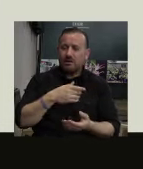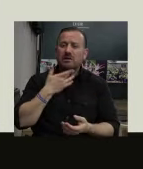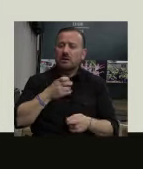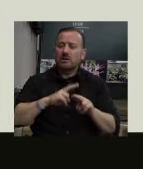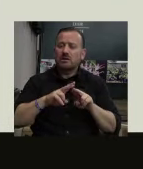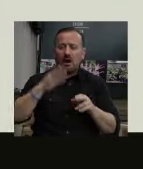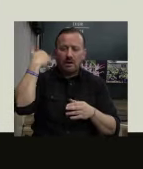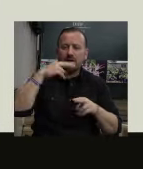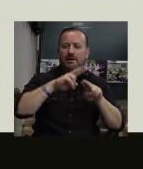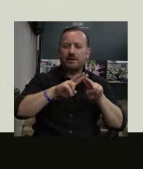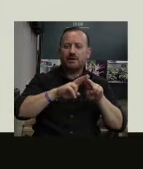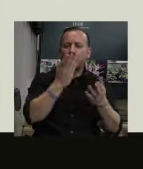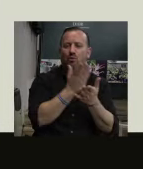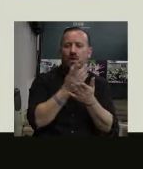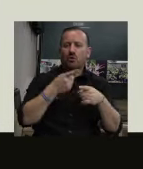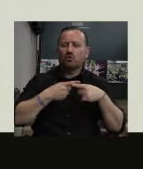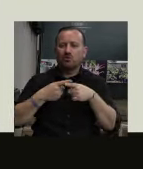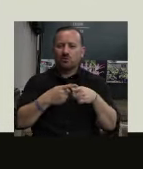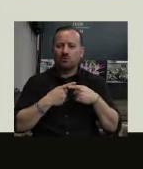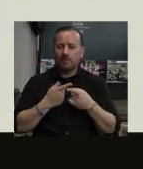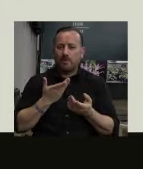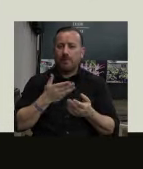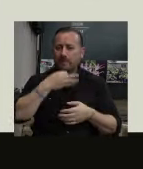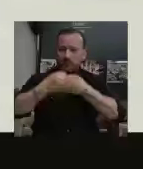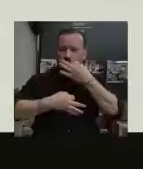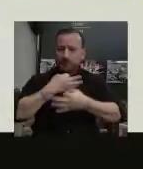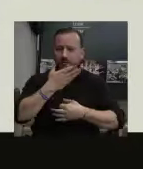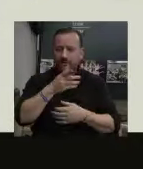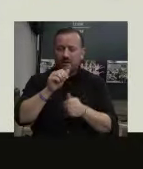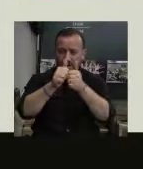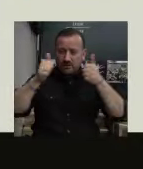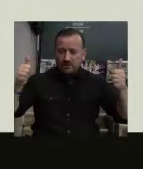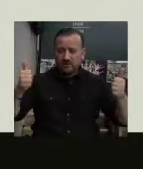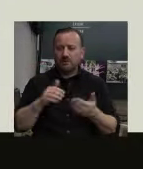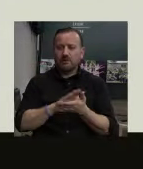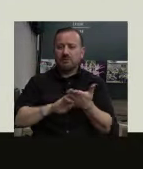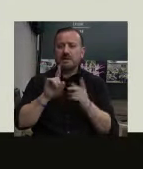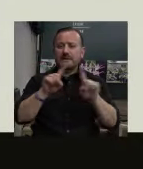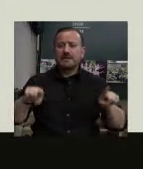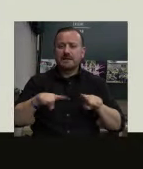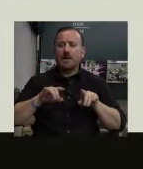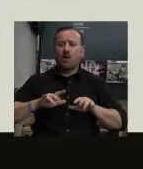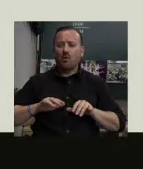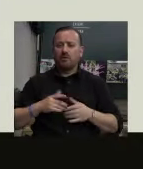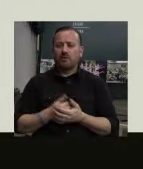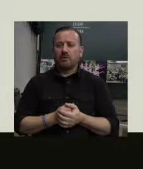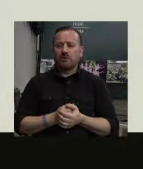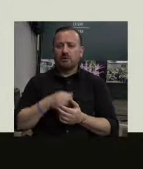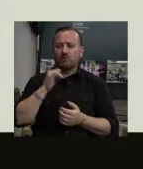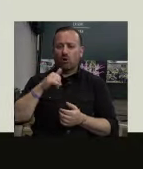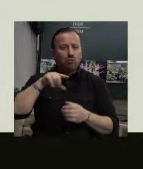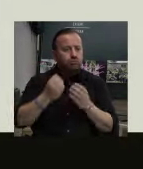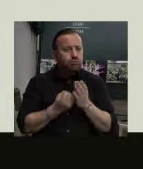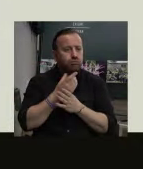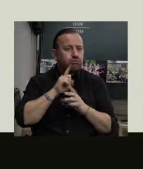escuelas sociales Entonces le decíamos a nuestros directivos la sala de cómputo acá a la vuelta hay una sala